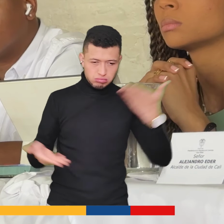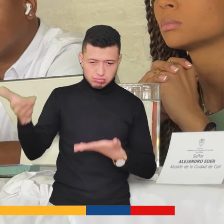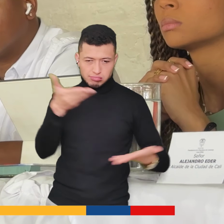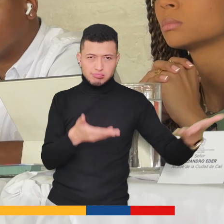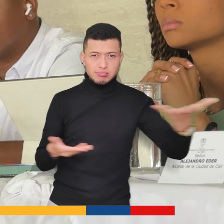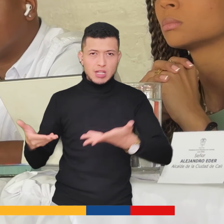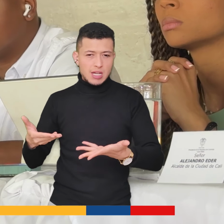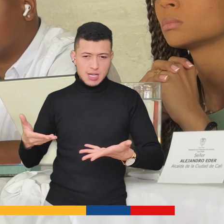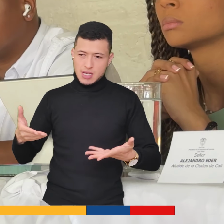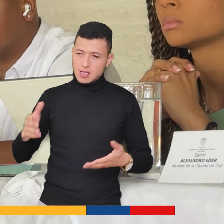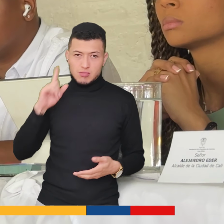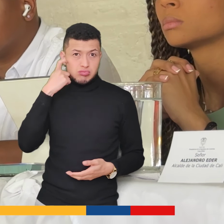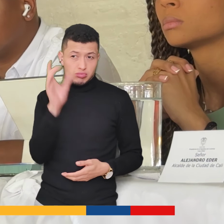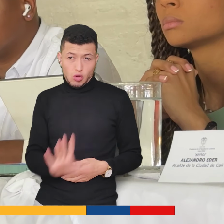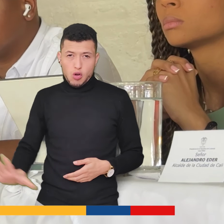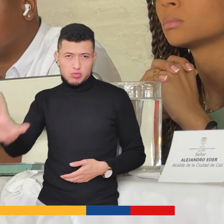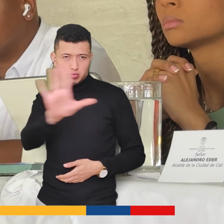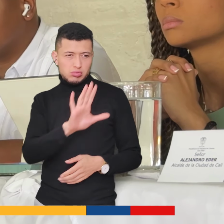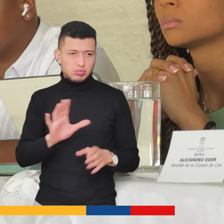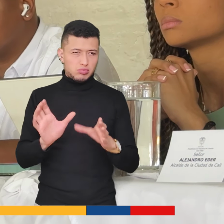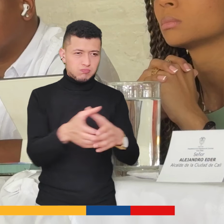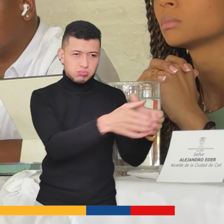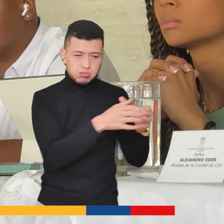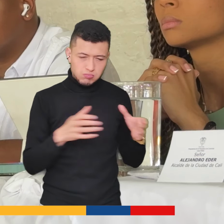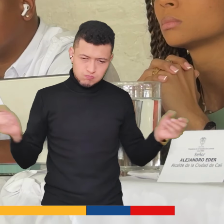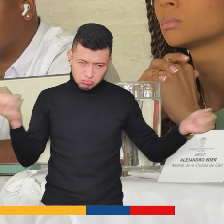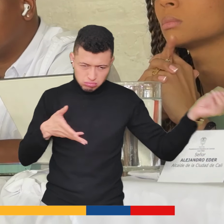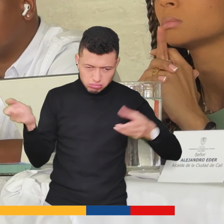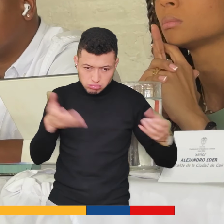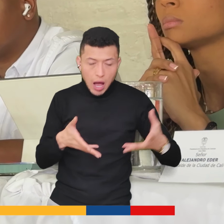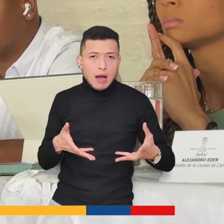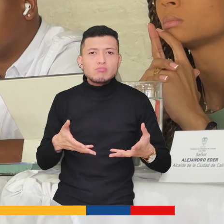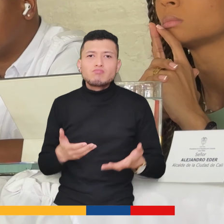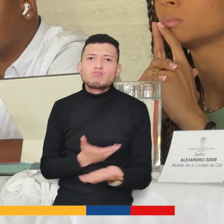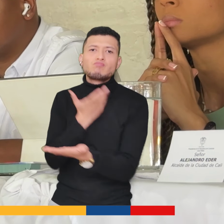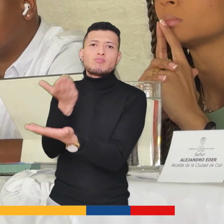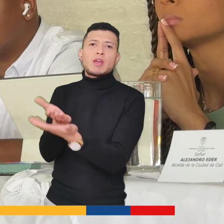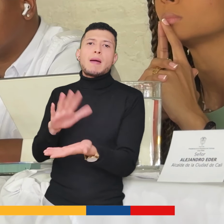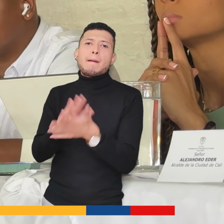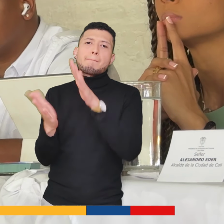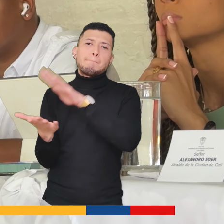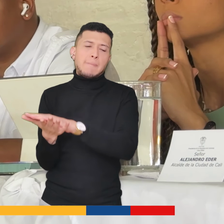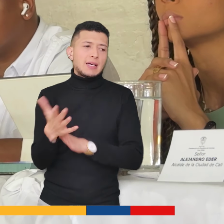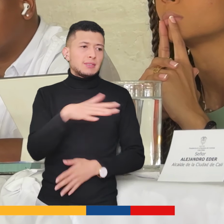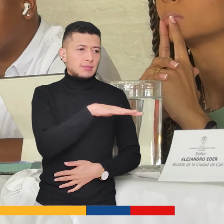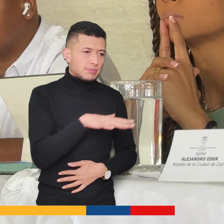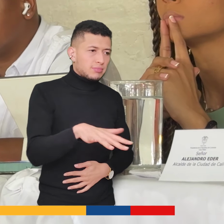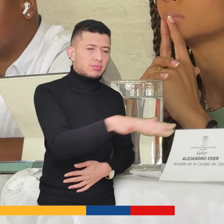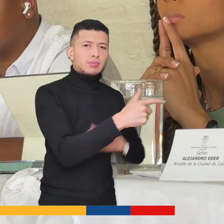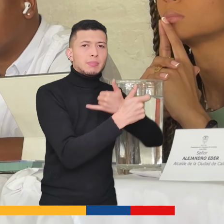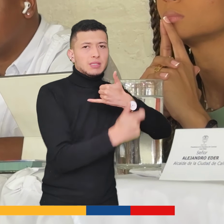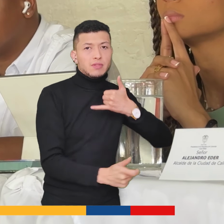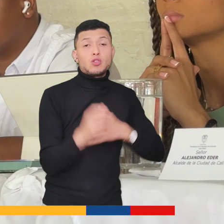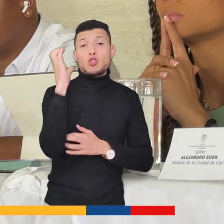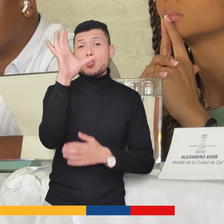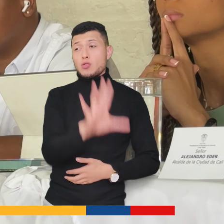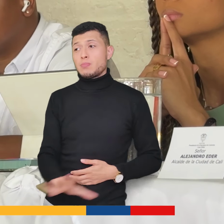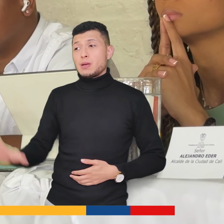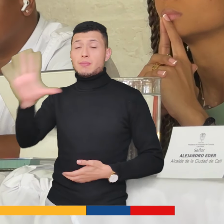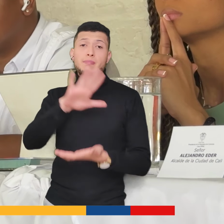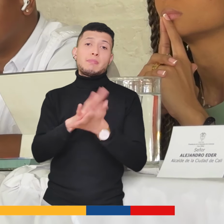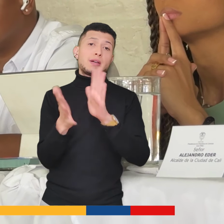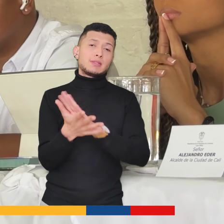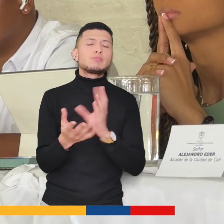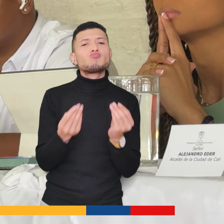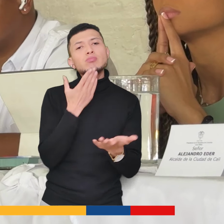tener, y que esto sea una propuesta de paz para esta región y de paz para Colombia.